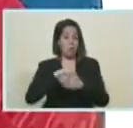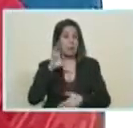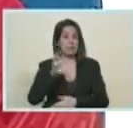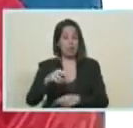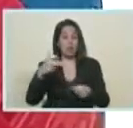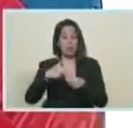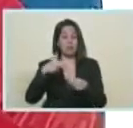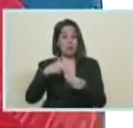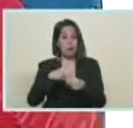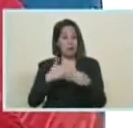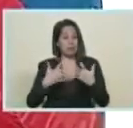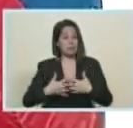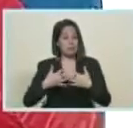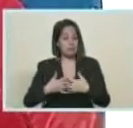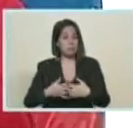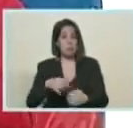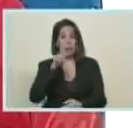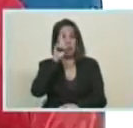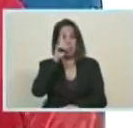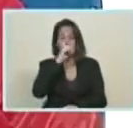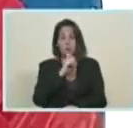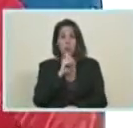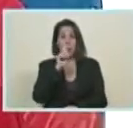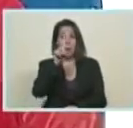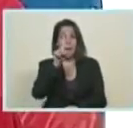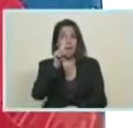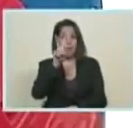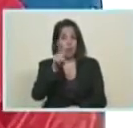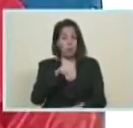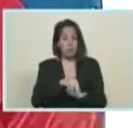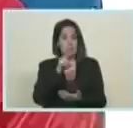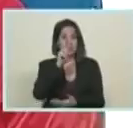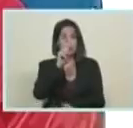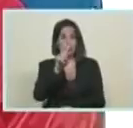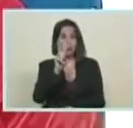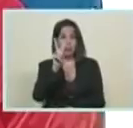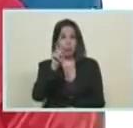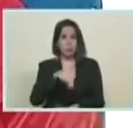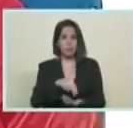Estado petrolero del año 2002 y el año 2003.